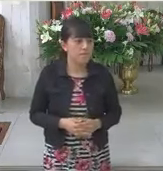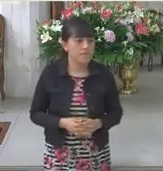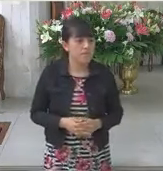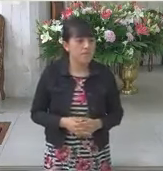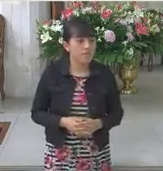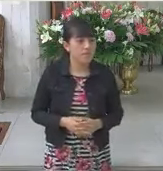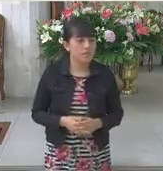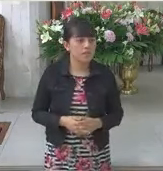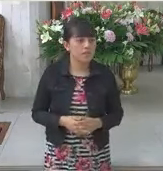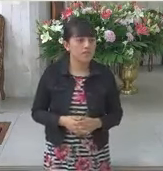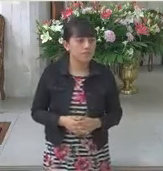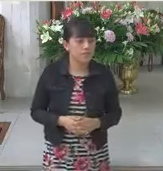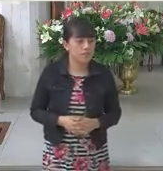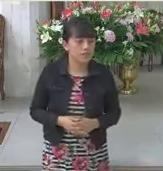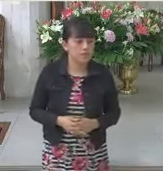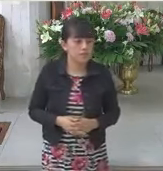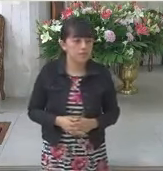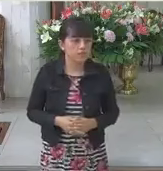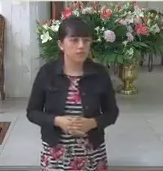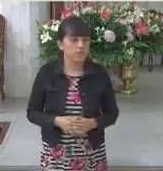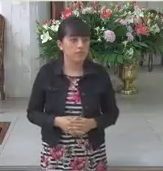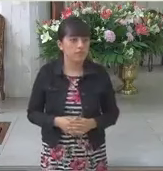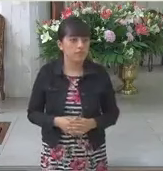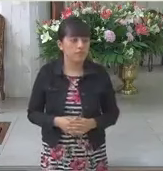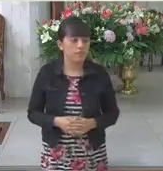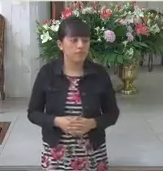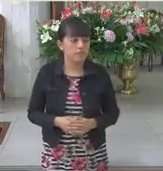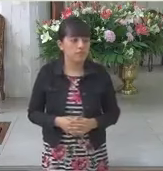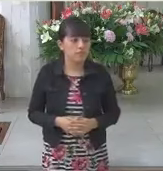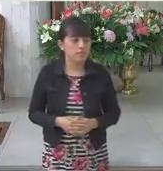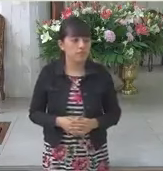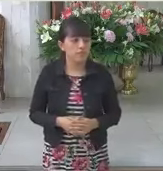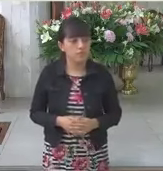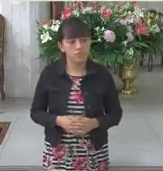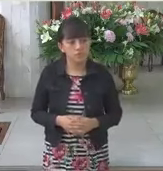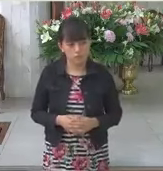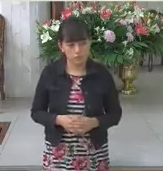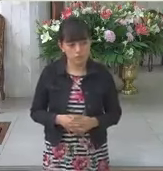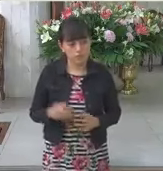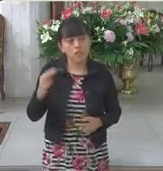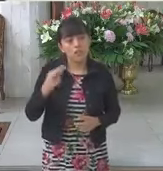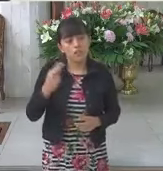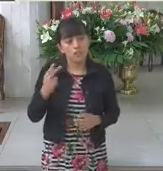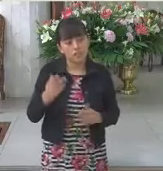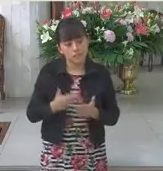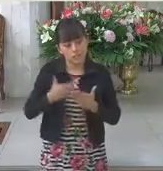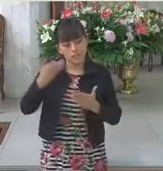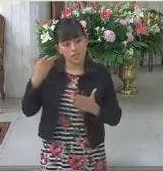fe sí se requiere que tomemos en cuenta gastos y esfuerzos que